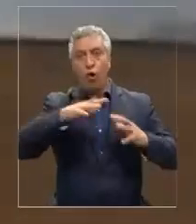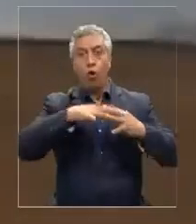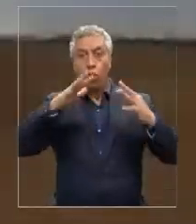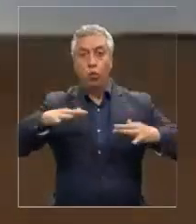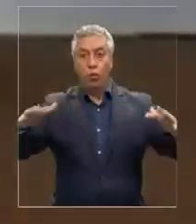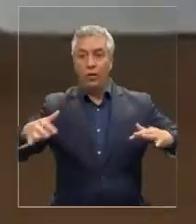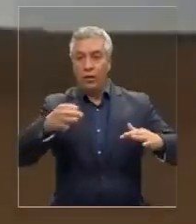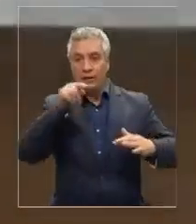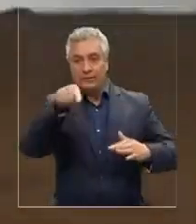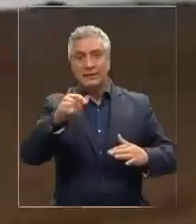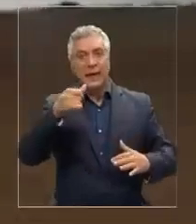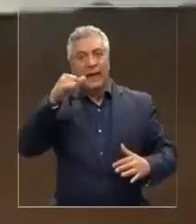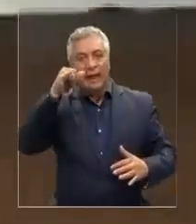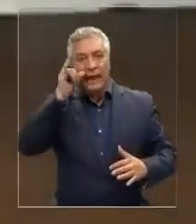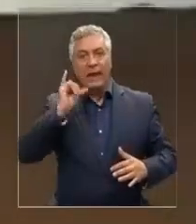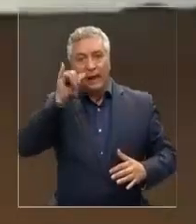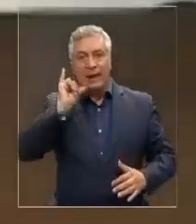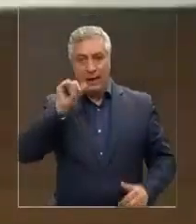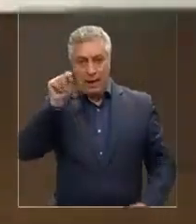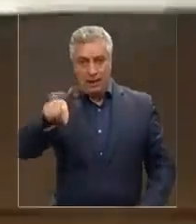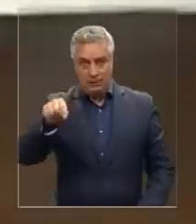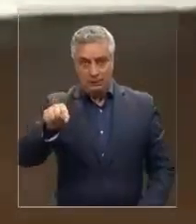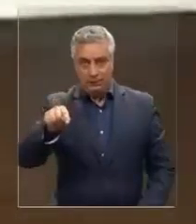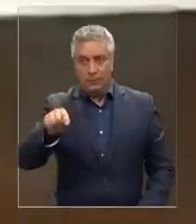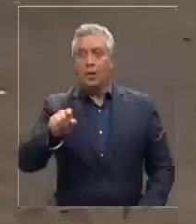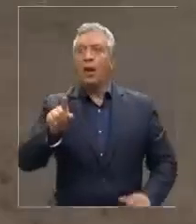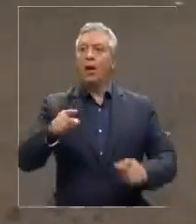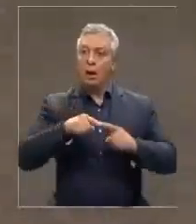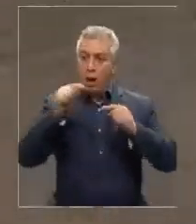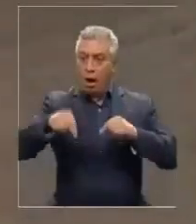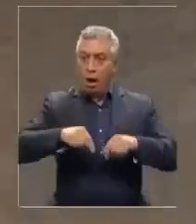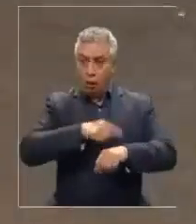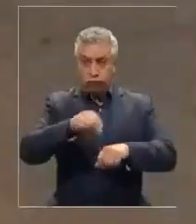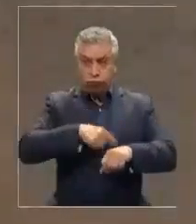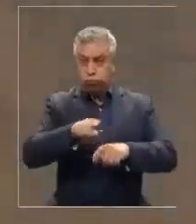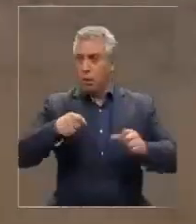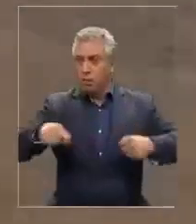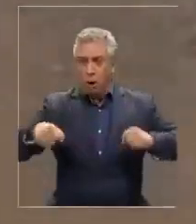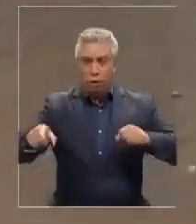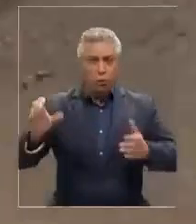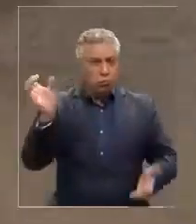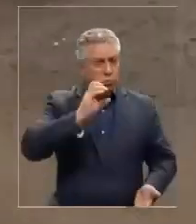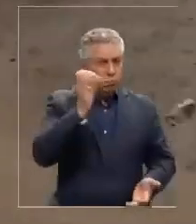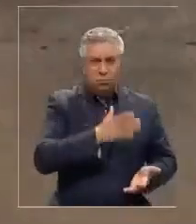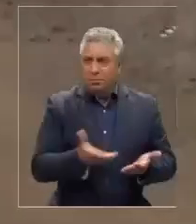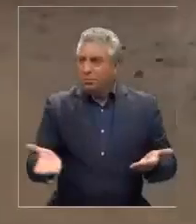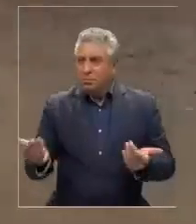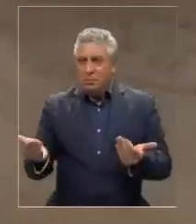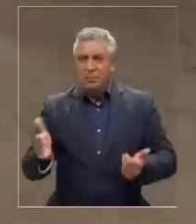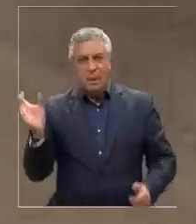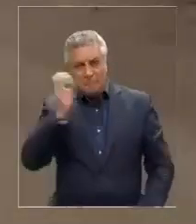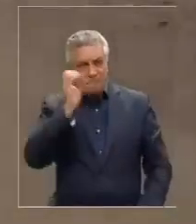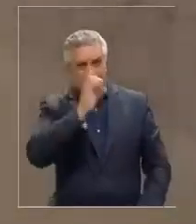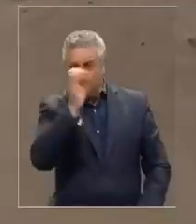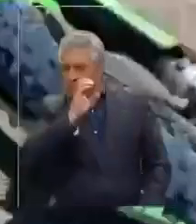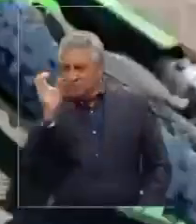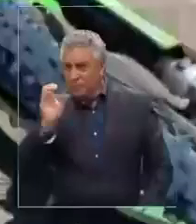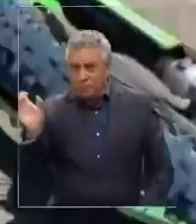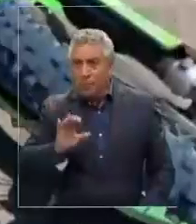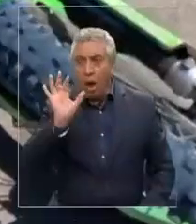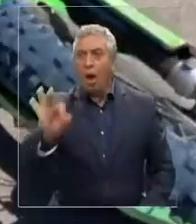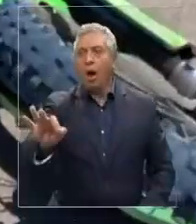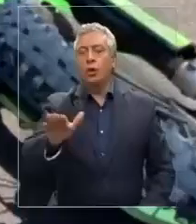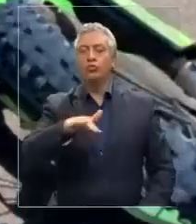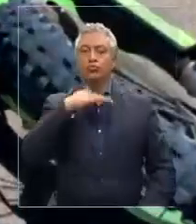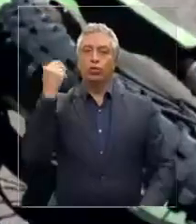de Los Verdes en Iquique. Sin saber de él por horas, un grupo de motoqueros fueron en su búsqueda y fue ahí cuando lo encontraron sin